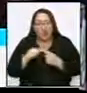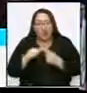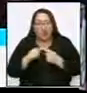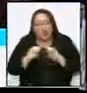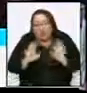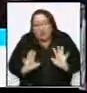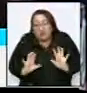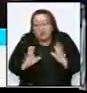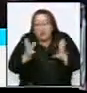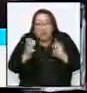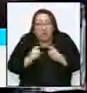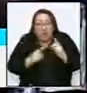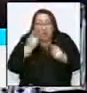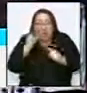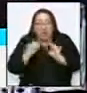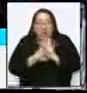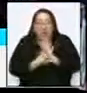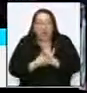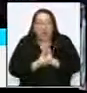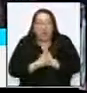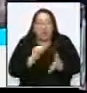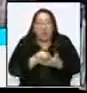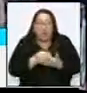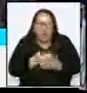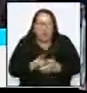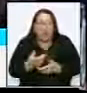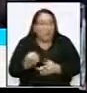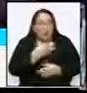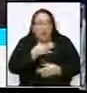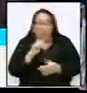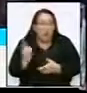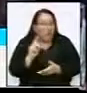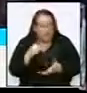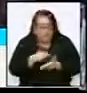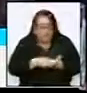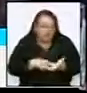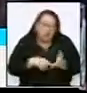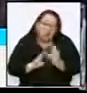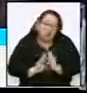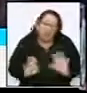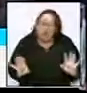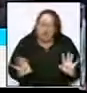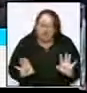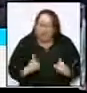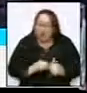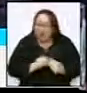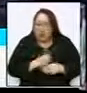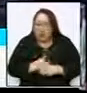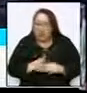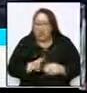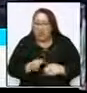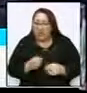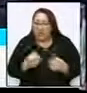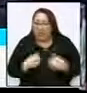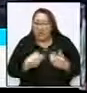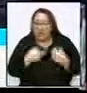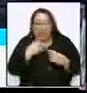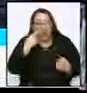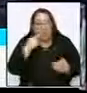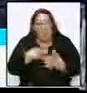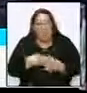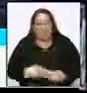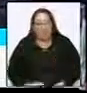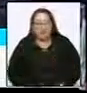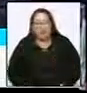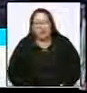respecto a las iniciativas legislativas que no le parezcan adecuadas a través del veto que tiene observando